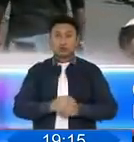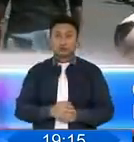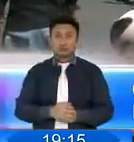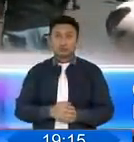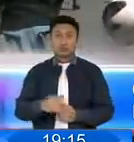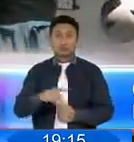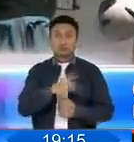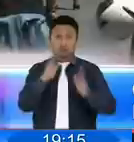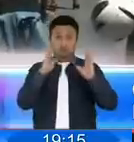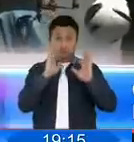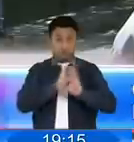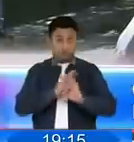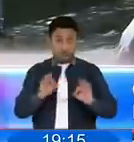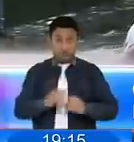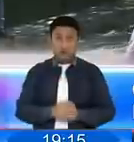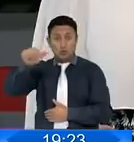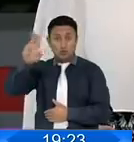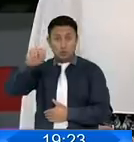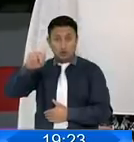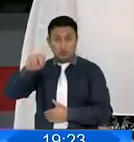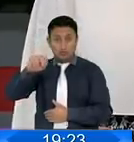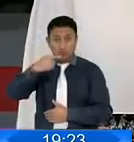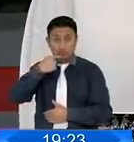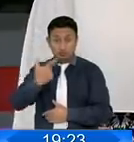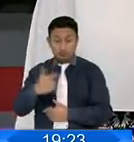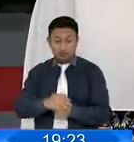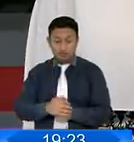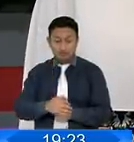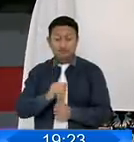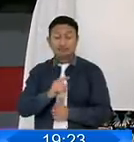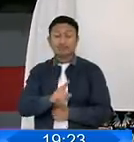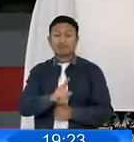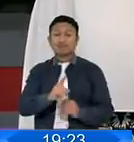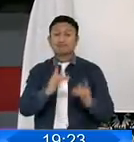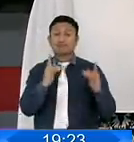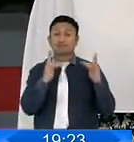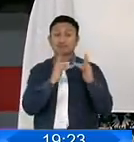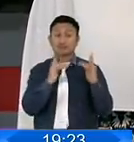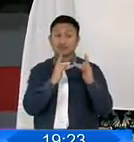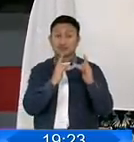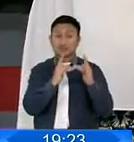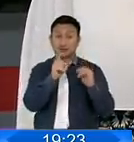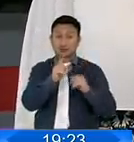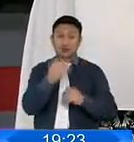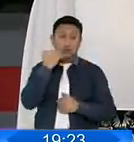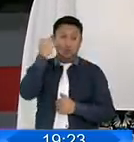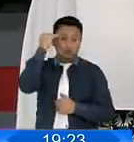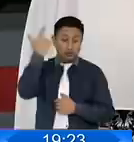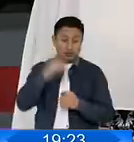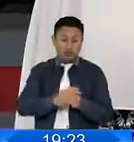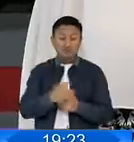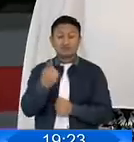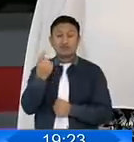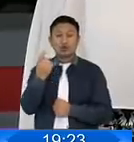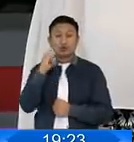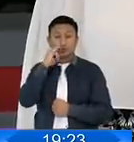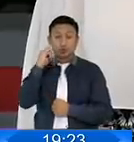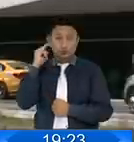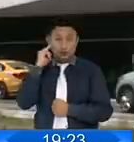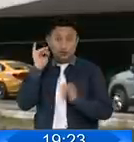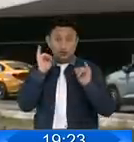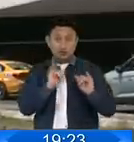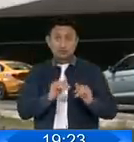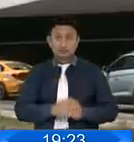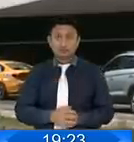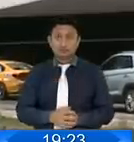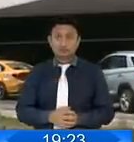escuchados. Vamos a salir a las calles. Camas para adulto en 4 hospitales y 11 para menores. En Quito,